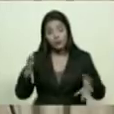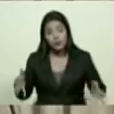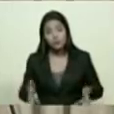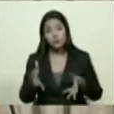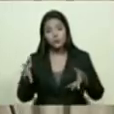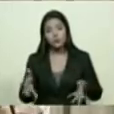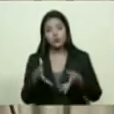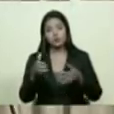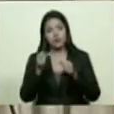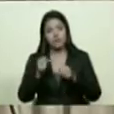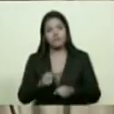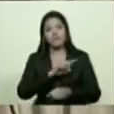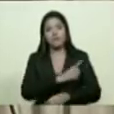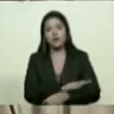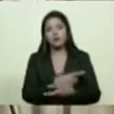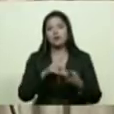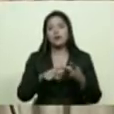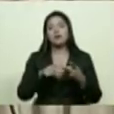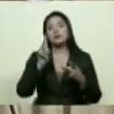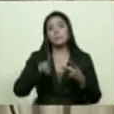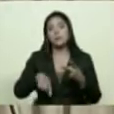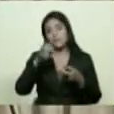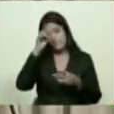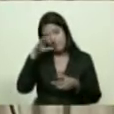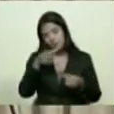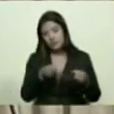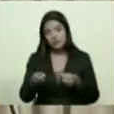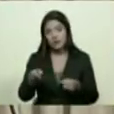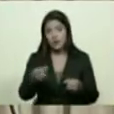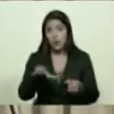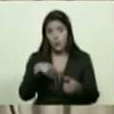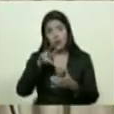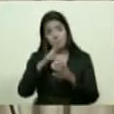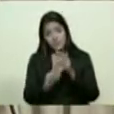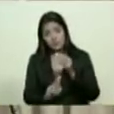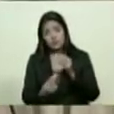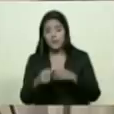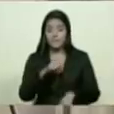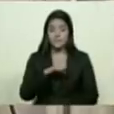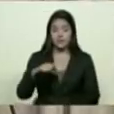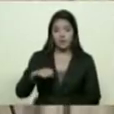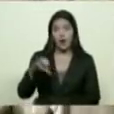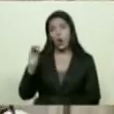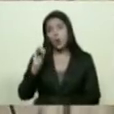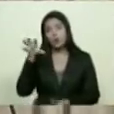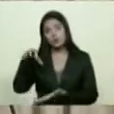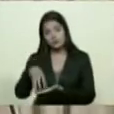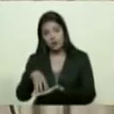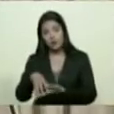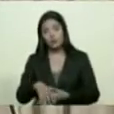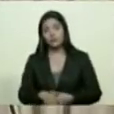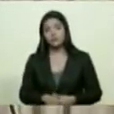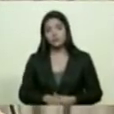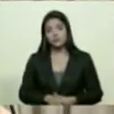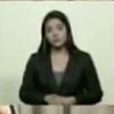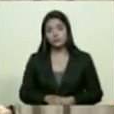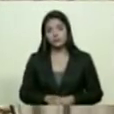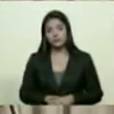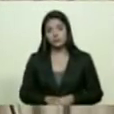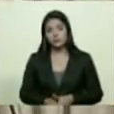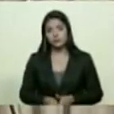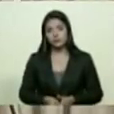sí, hablo de la minería que puede ser mixta entre privados y el Estado,